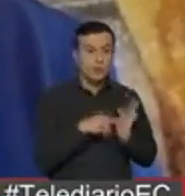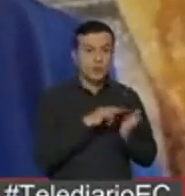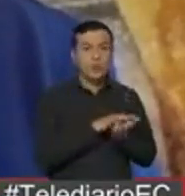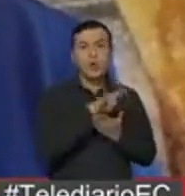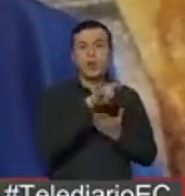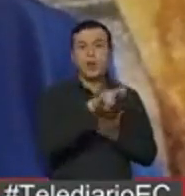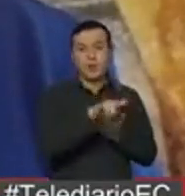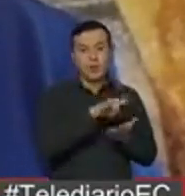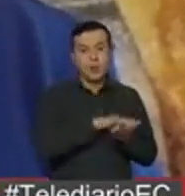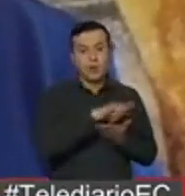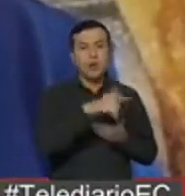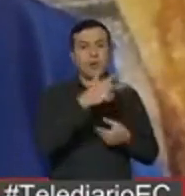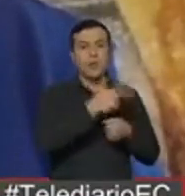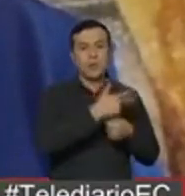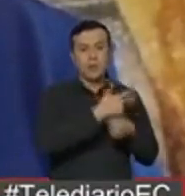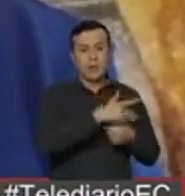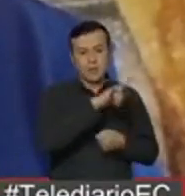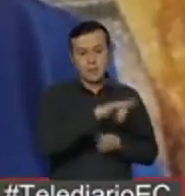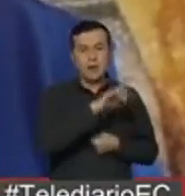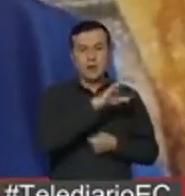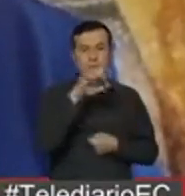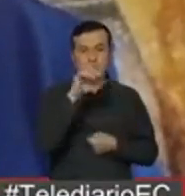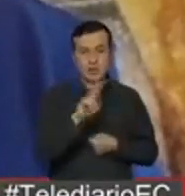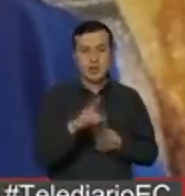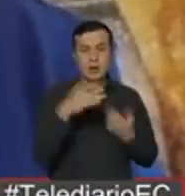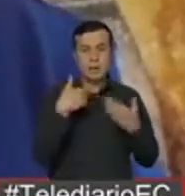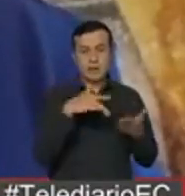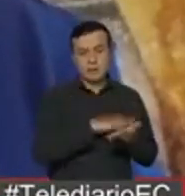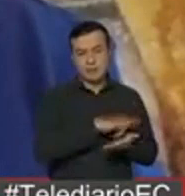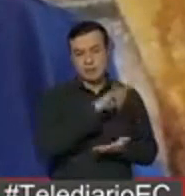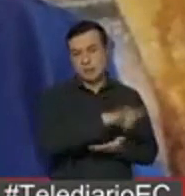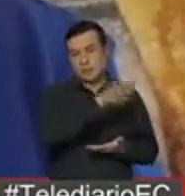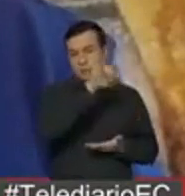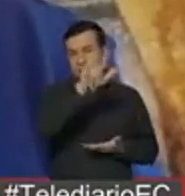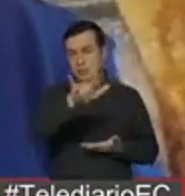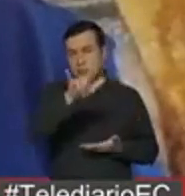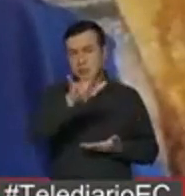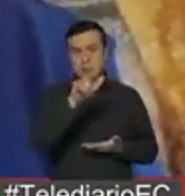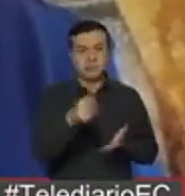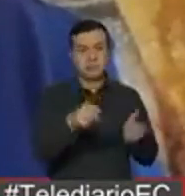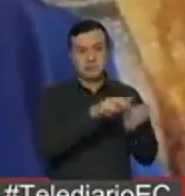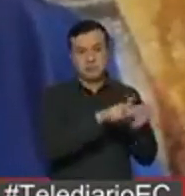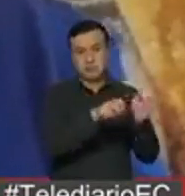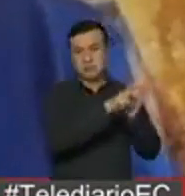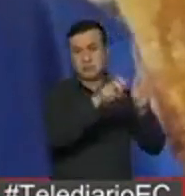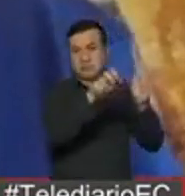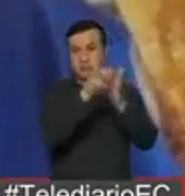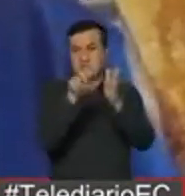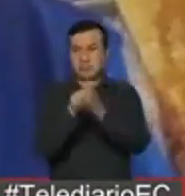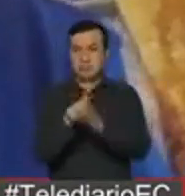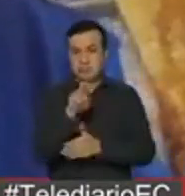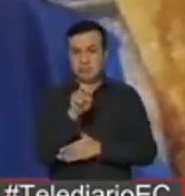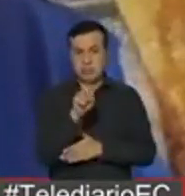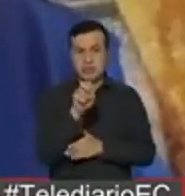vuelos Guatemala, Costa Rica, Panamá, recogiendo en cada uno de los sitios 20,